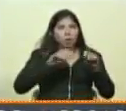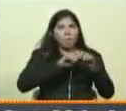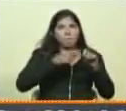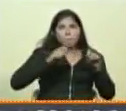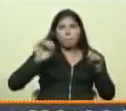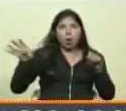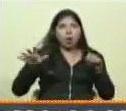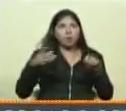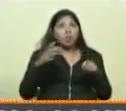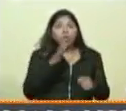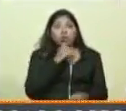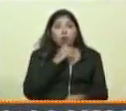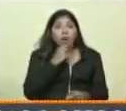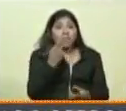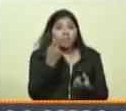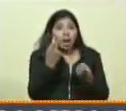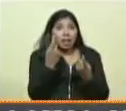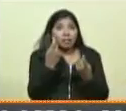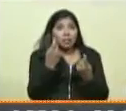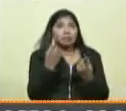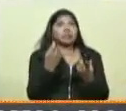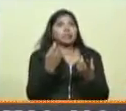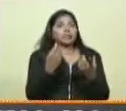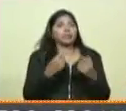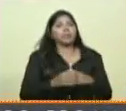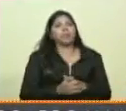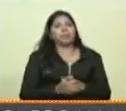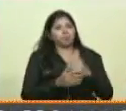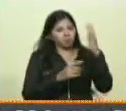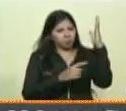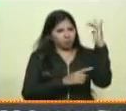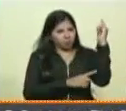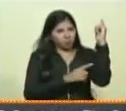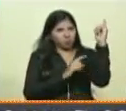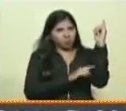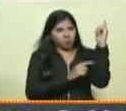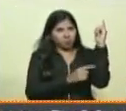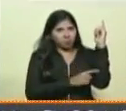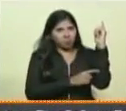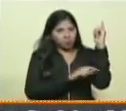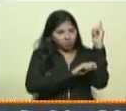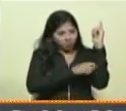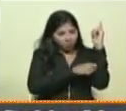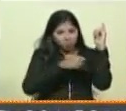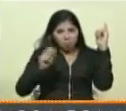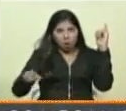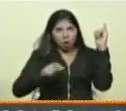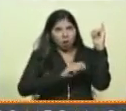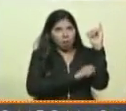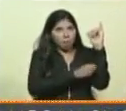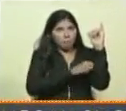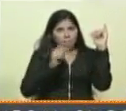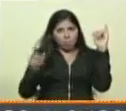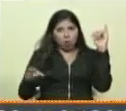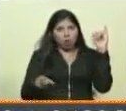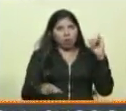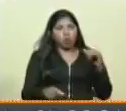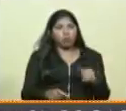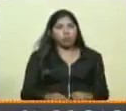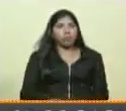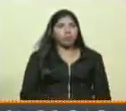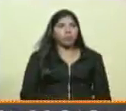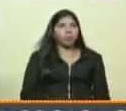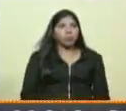tornillos faltan, ¿verdad? Aquí están revisando, aquí tenemos una comparación, más adelante se las enseño, y la